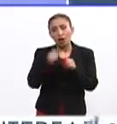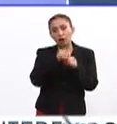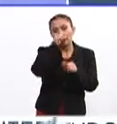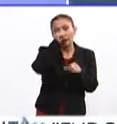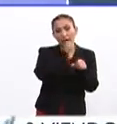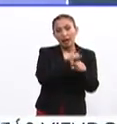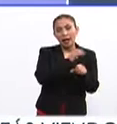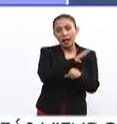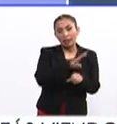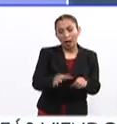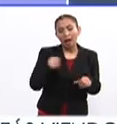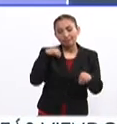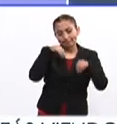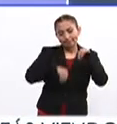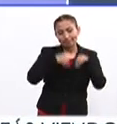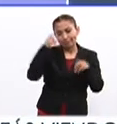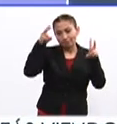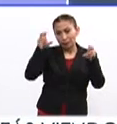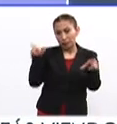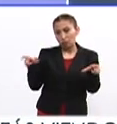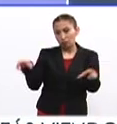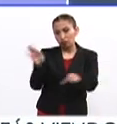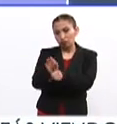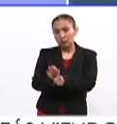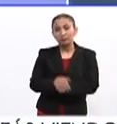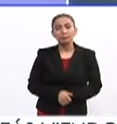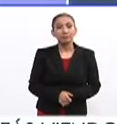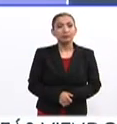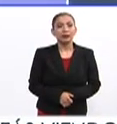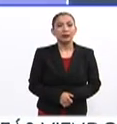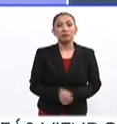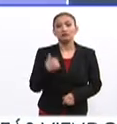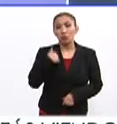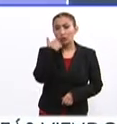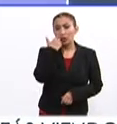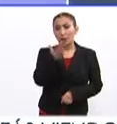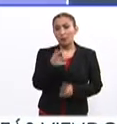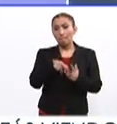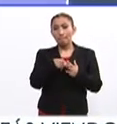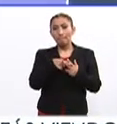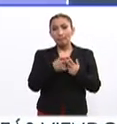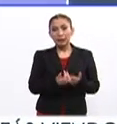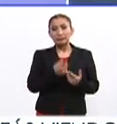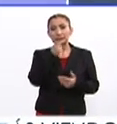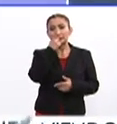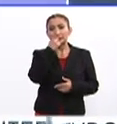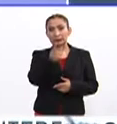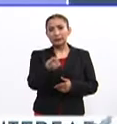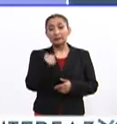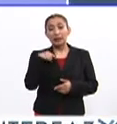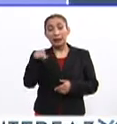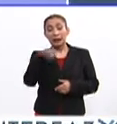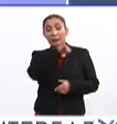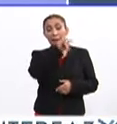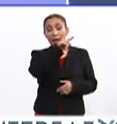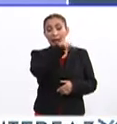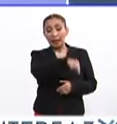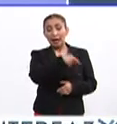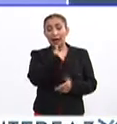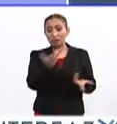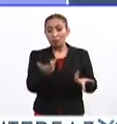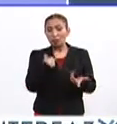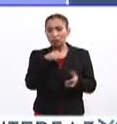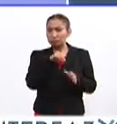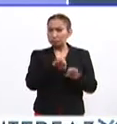de la Secretaría General ha implementado en materia de seguridad. Y me gustaría iniciar señalando que yo creo que el instituto ha sentado